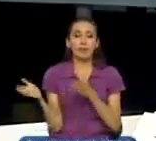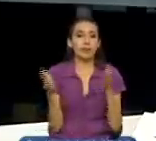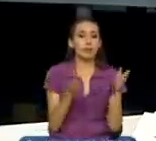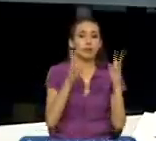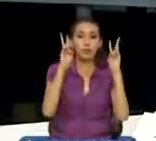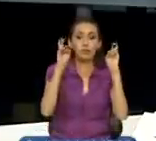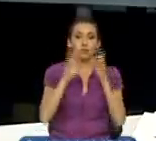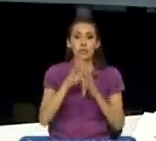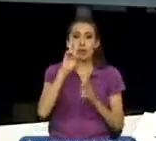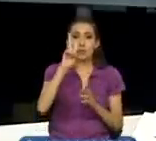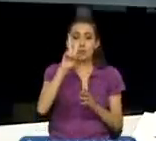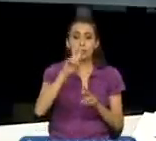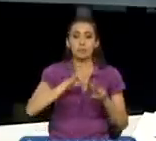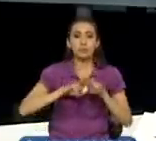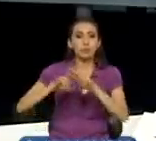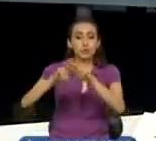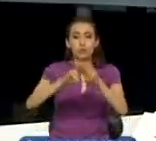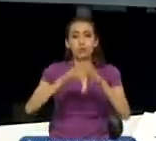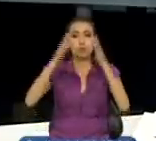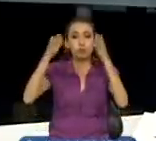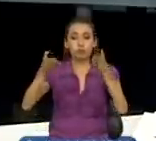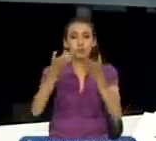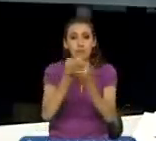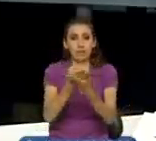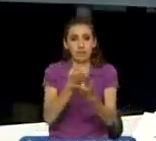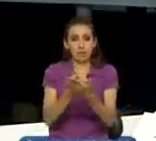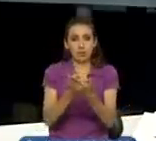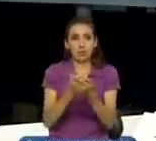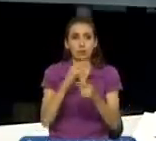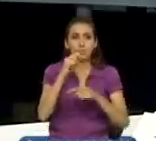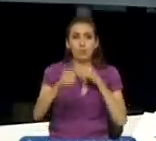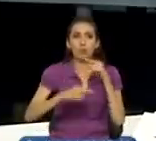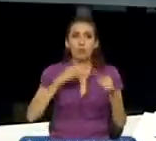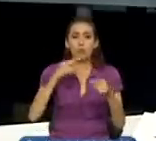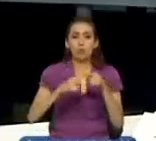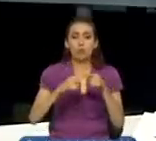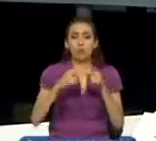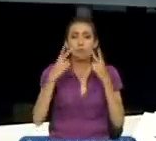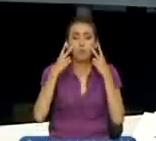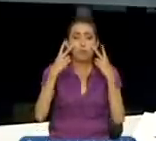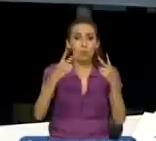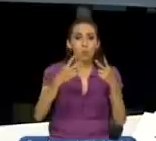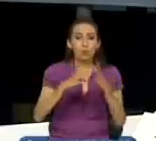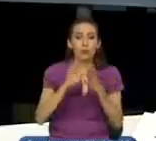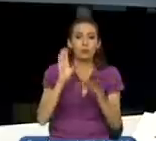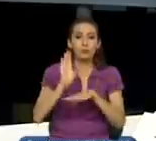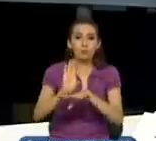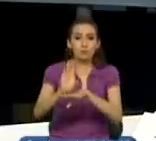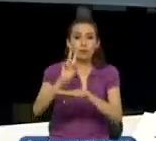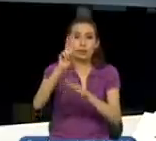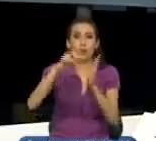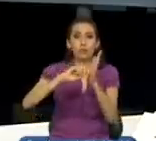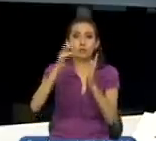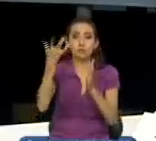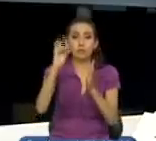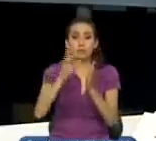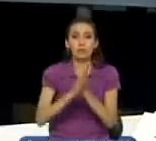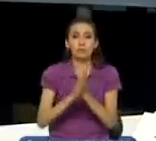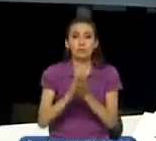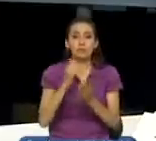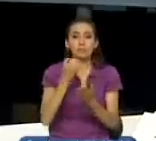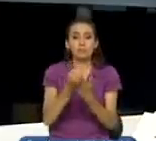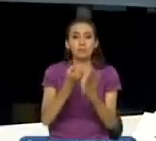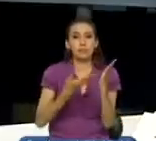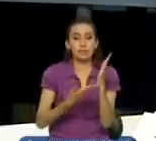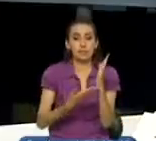analistas económicos nos dan a conocer su visión con respecto a lo que el gobierno plasmaría en la proforma 2017 dicha propuesta sería